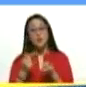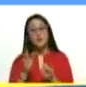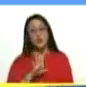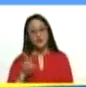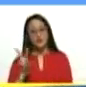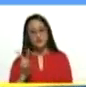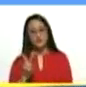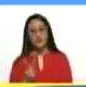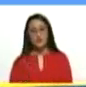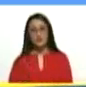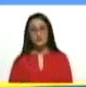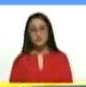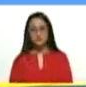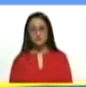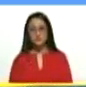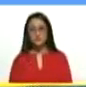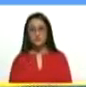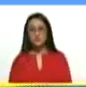nuestro país.